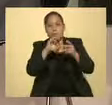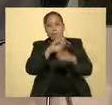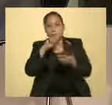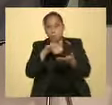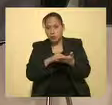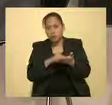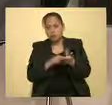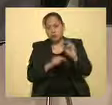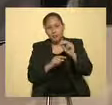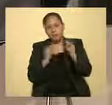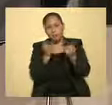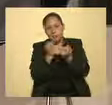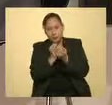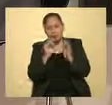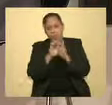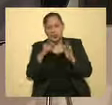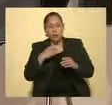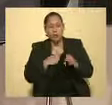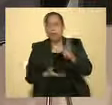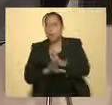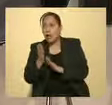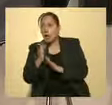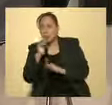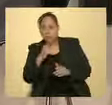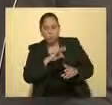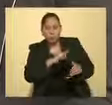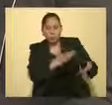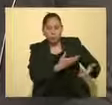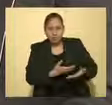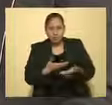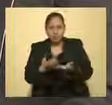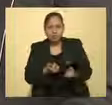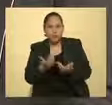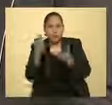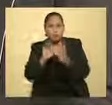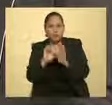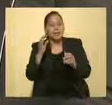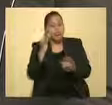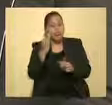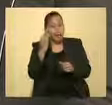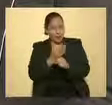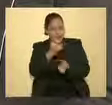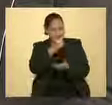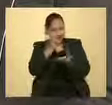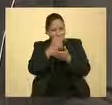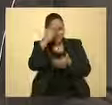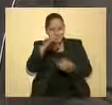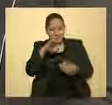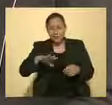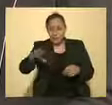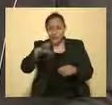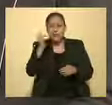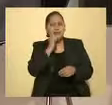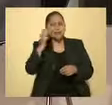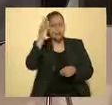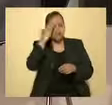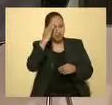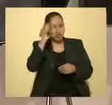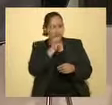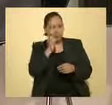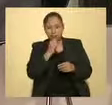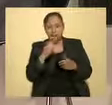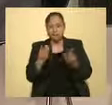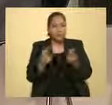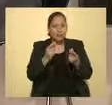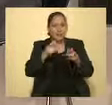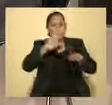prefiero que si voy a salir, salgamos con ellos, ¿no? Claro. Y afortunadamente, de hecho, la Ciudad de México es una de las ciudades que están a la vanguardia a